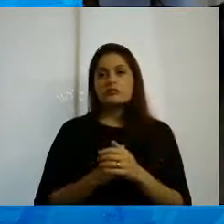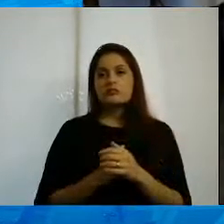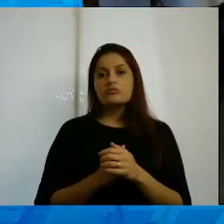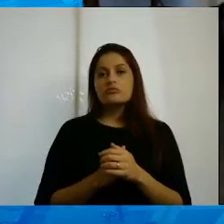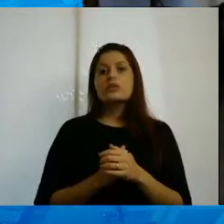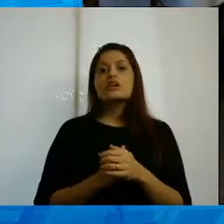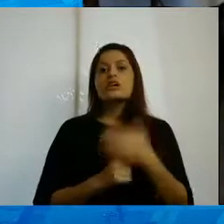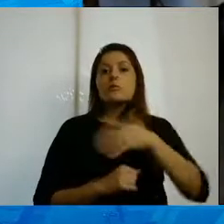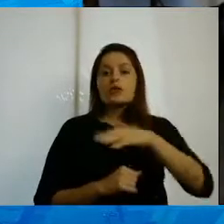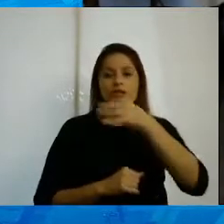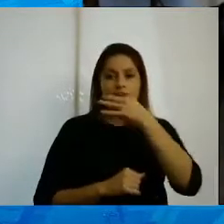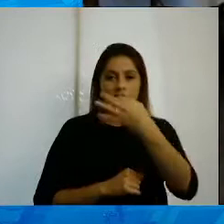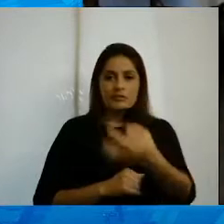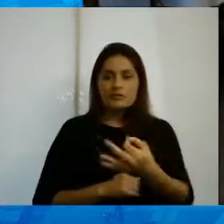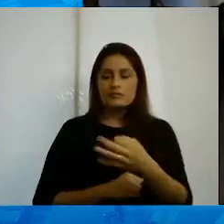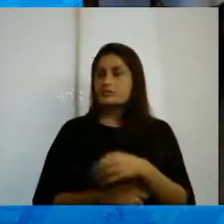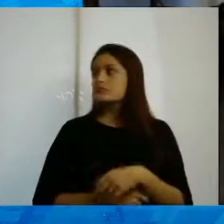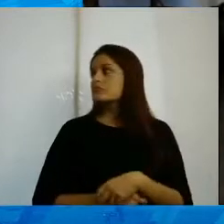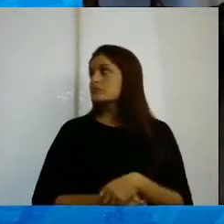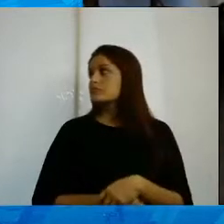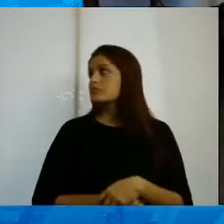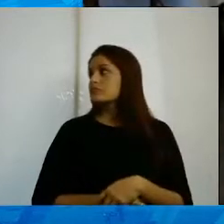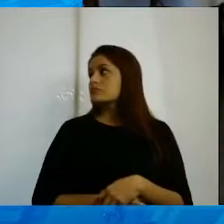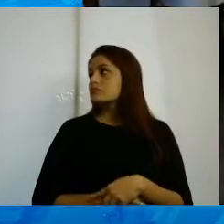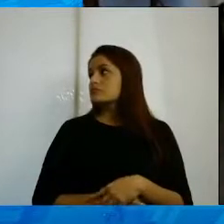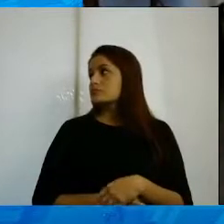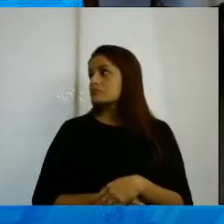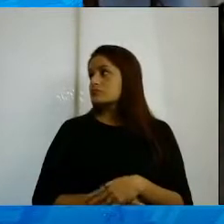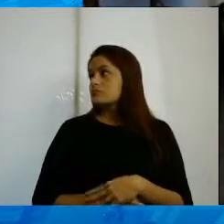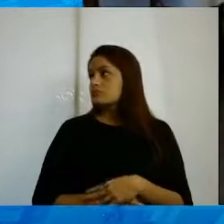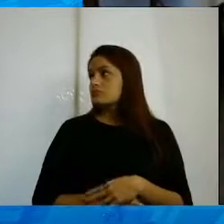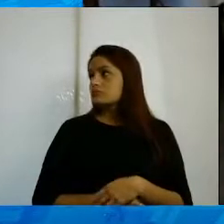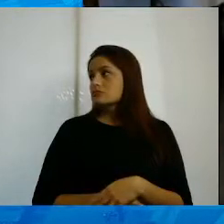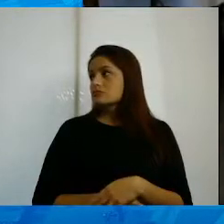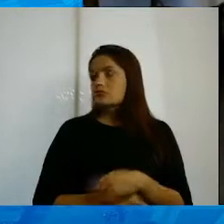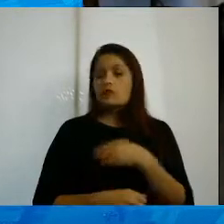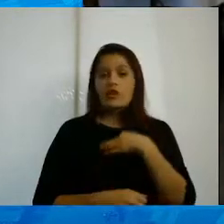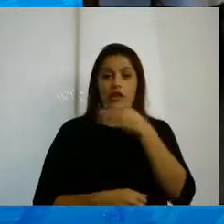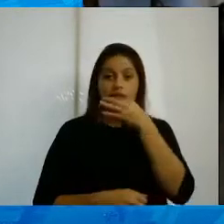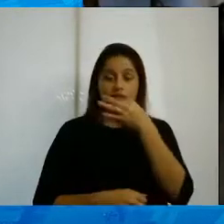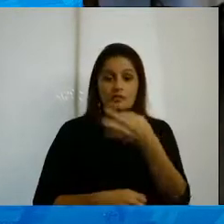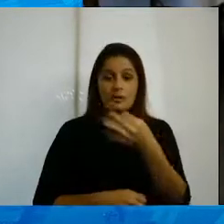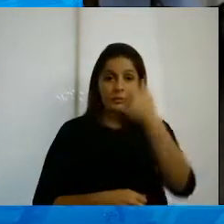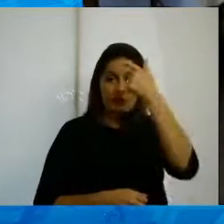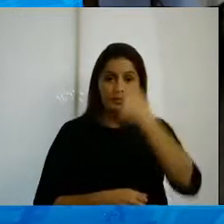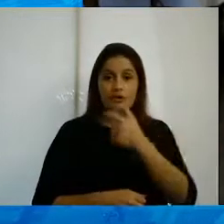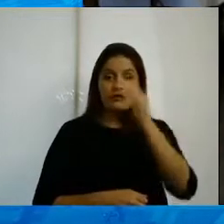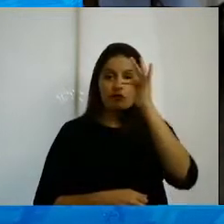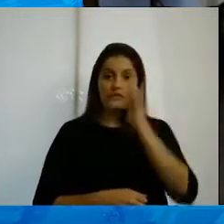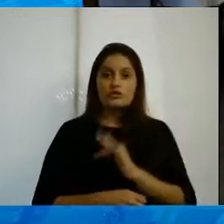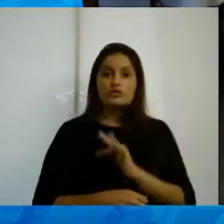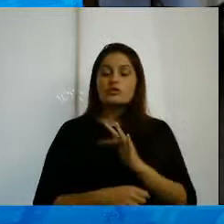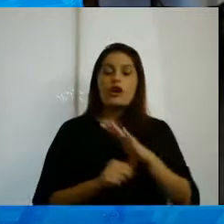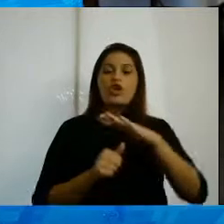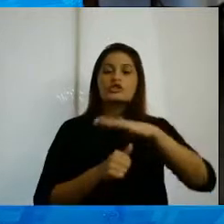hacer esa apreciación. Voy a dar la palabra a concejal Rojas y finalmente